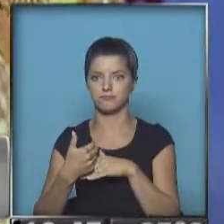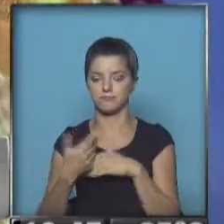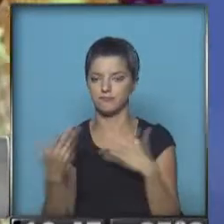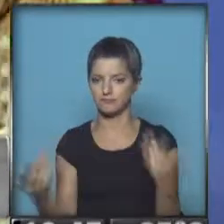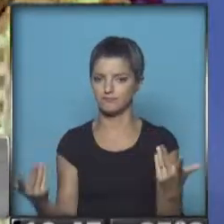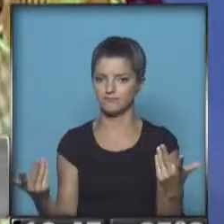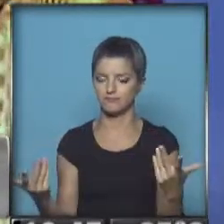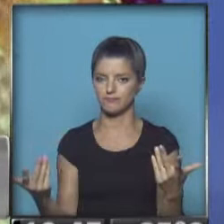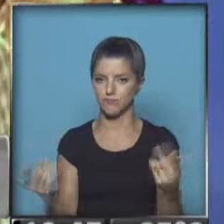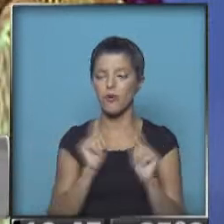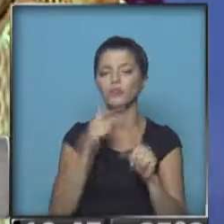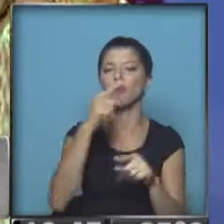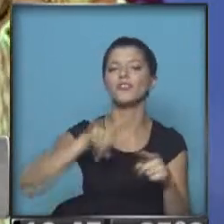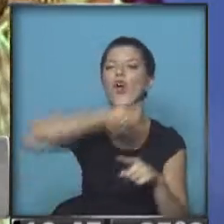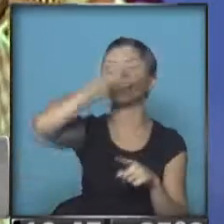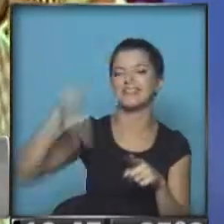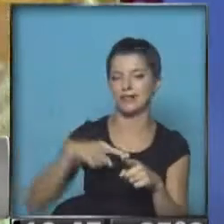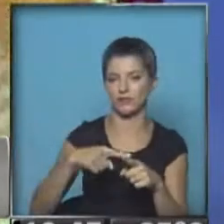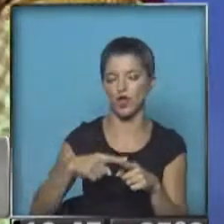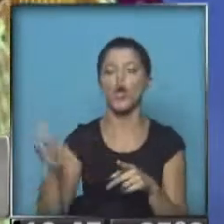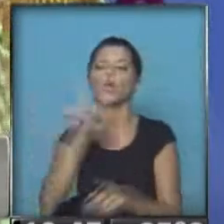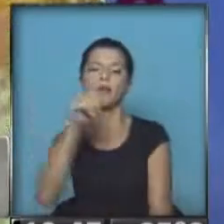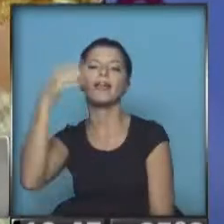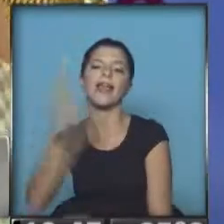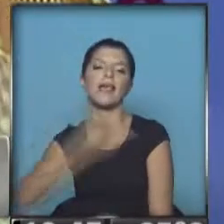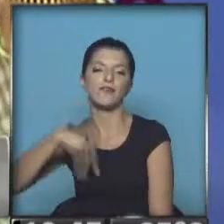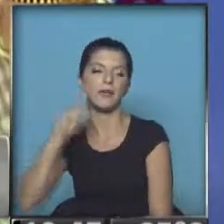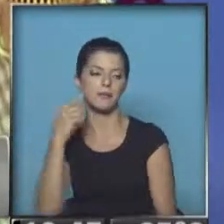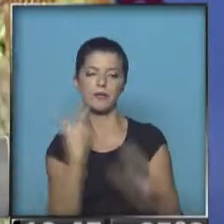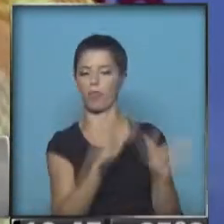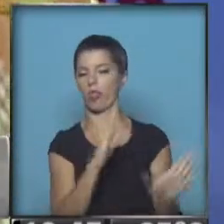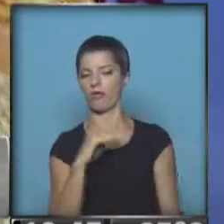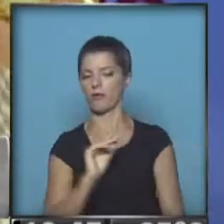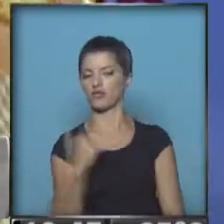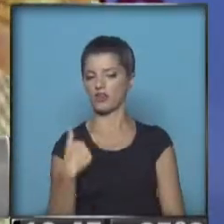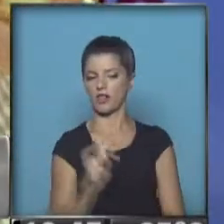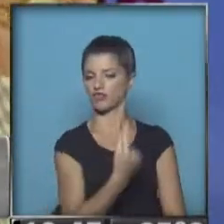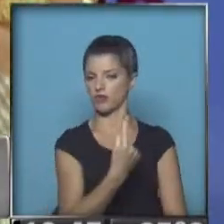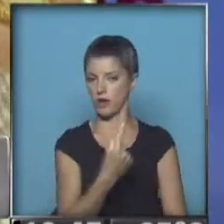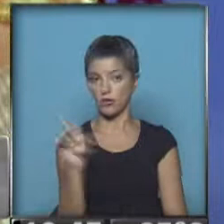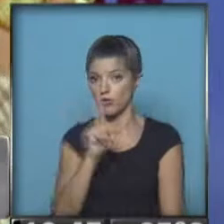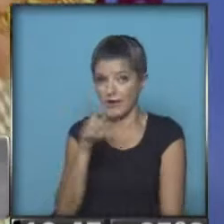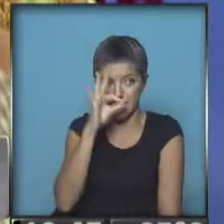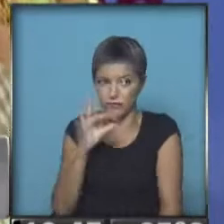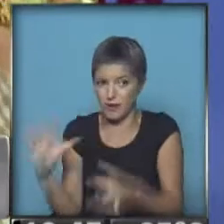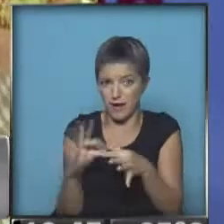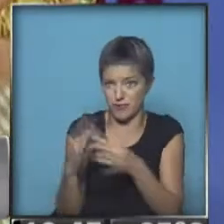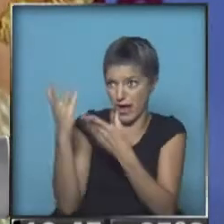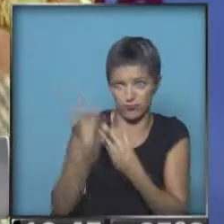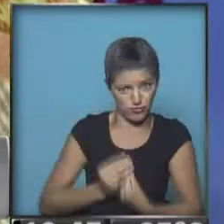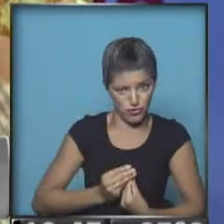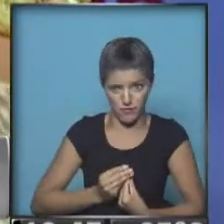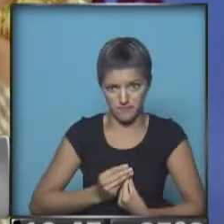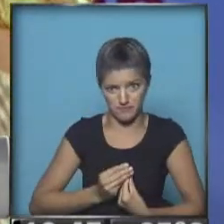No es que el Fondo Monetario nos soltó la mano, es que nunca nos tuvo de la mano, siempre nos tuvo con